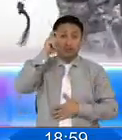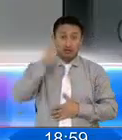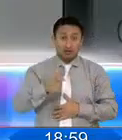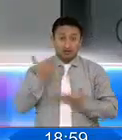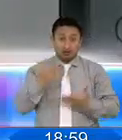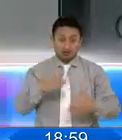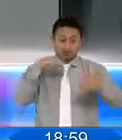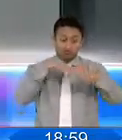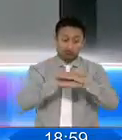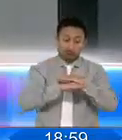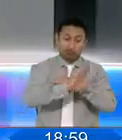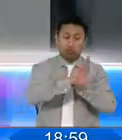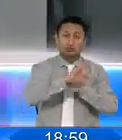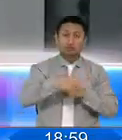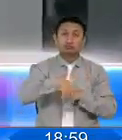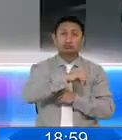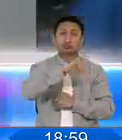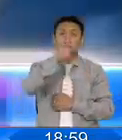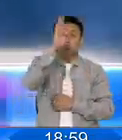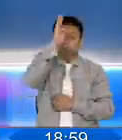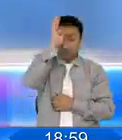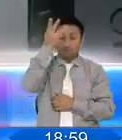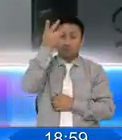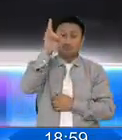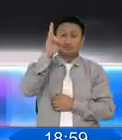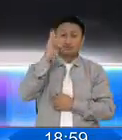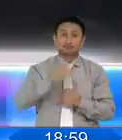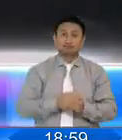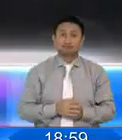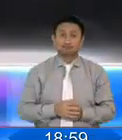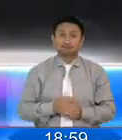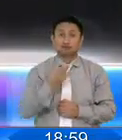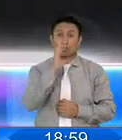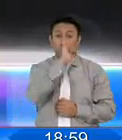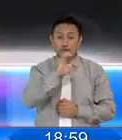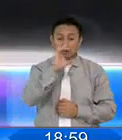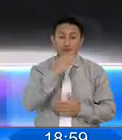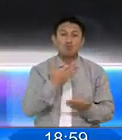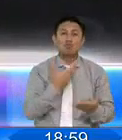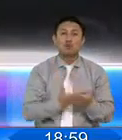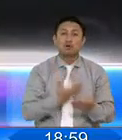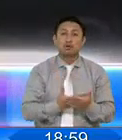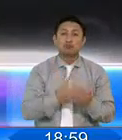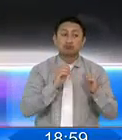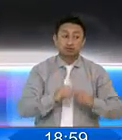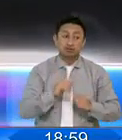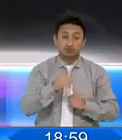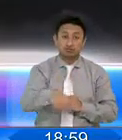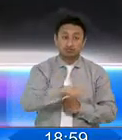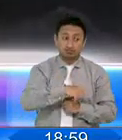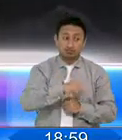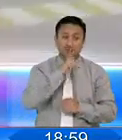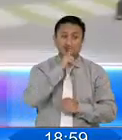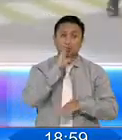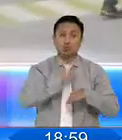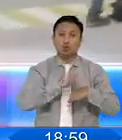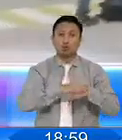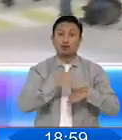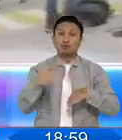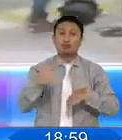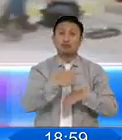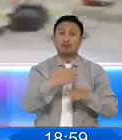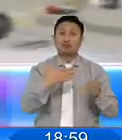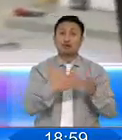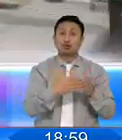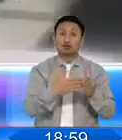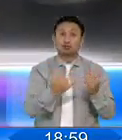procedieron a incursionar en 17 inmuebles en busca de indicios que entreguen pruebas de responsabilidad en contra de quienes